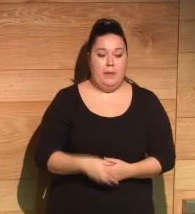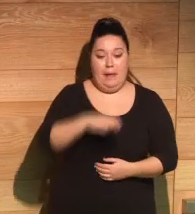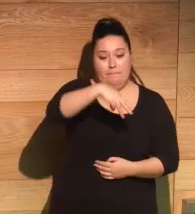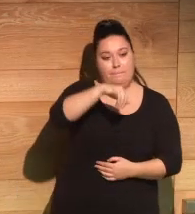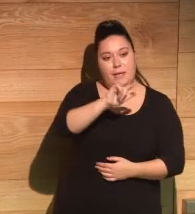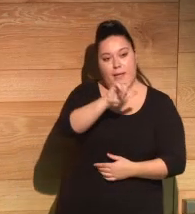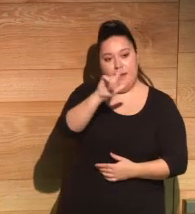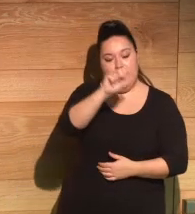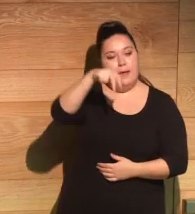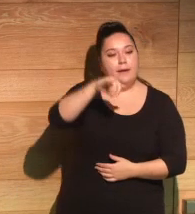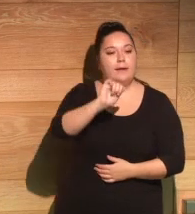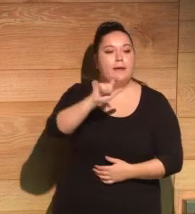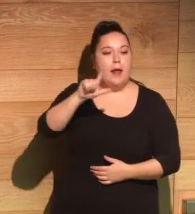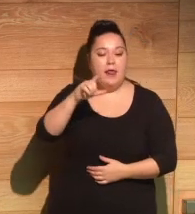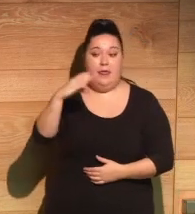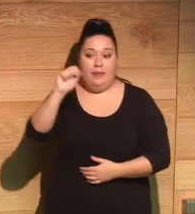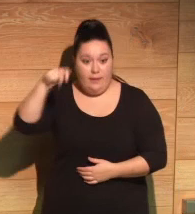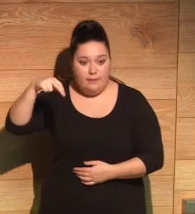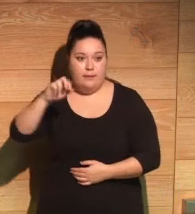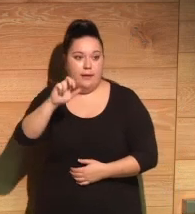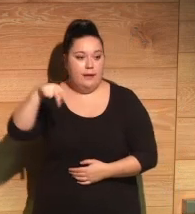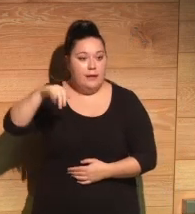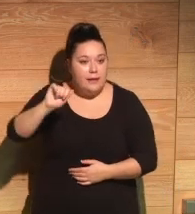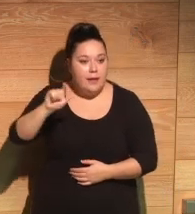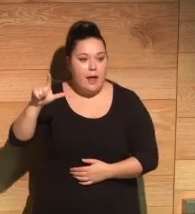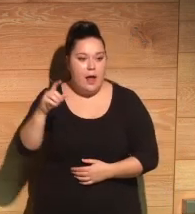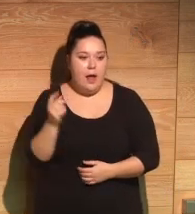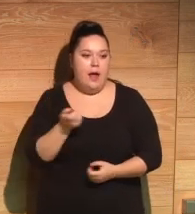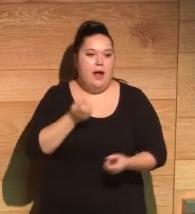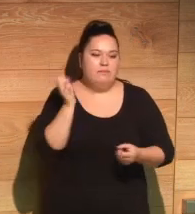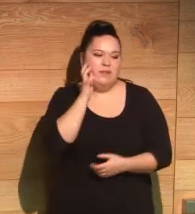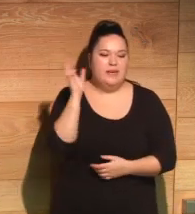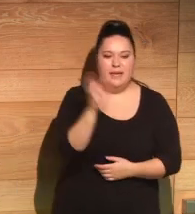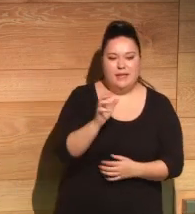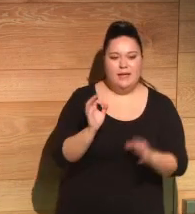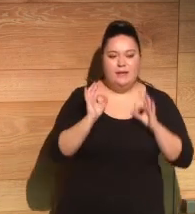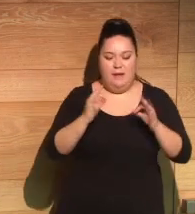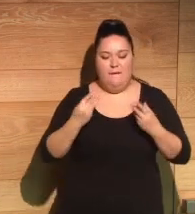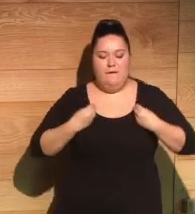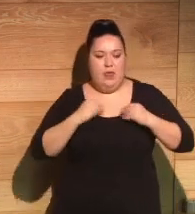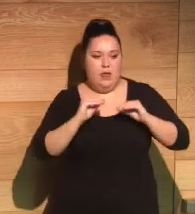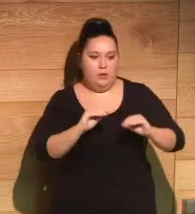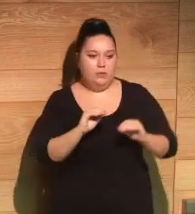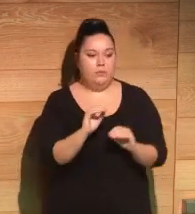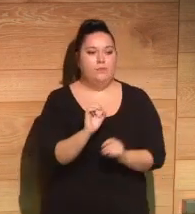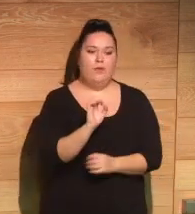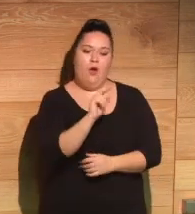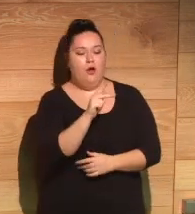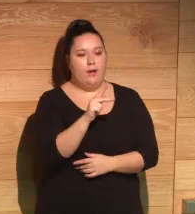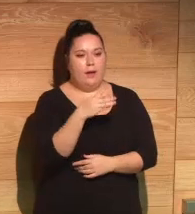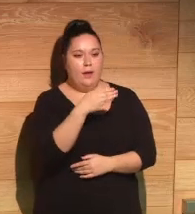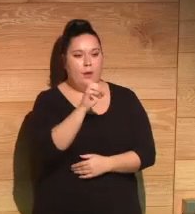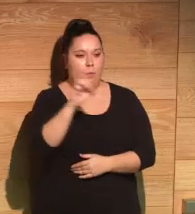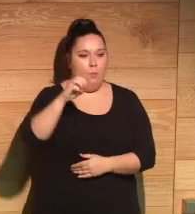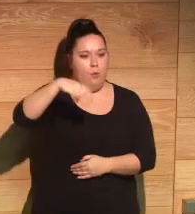centennials responden a los reproches sobre su forma de vida o de relacionarse con un ok boomer,